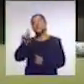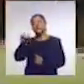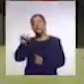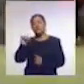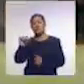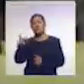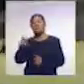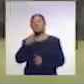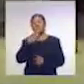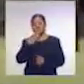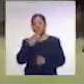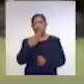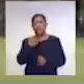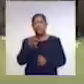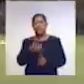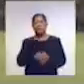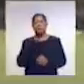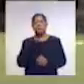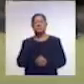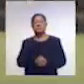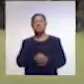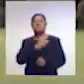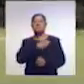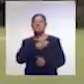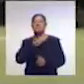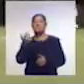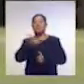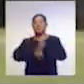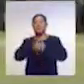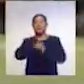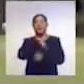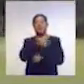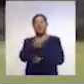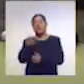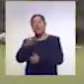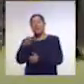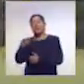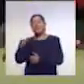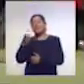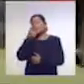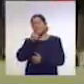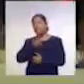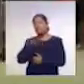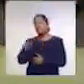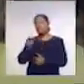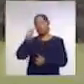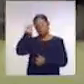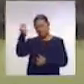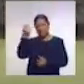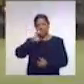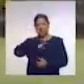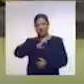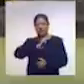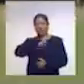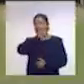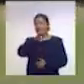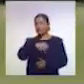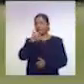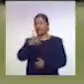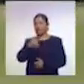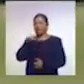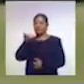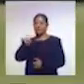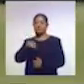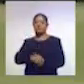en el torneo Apertura 2019 de la Liga MX, consideró el técnico José Miguel González Michel, quien espera sigan así,